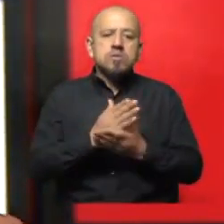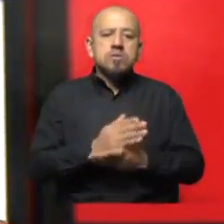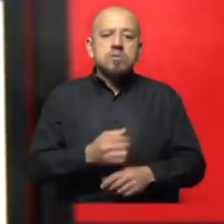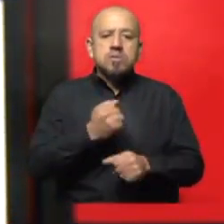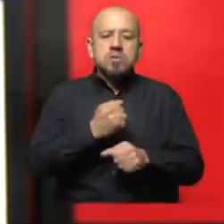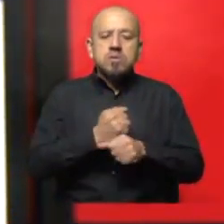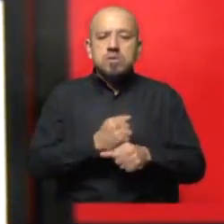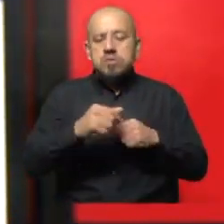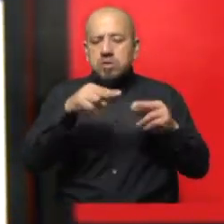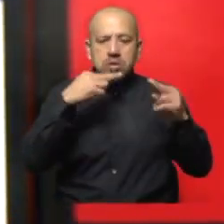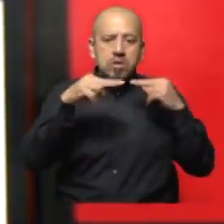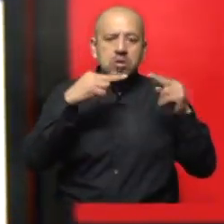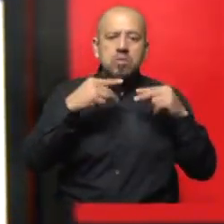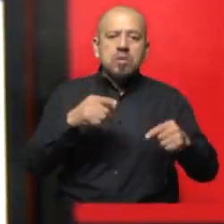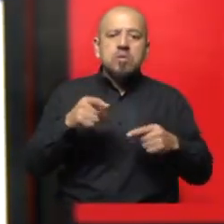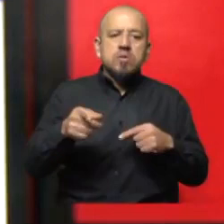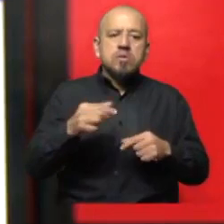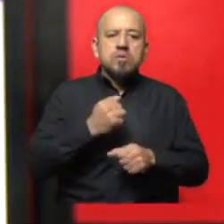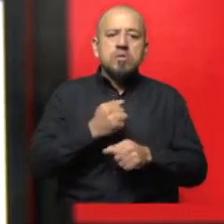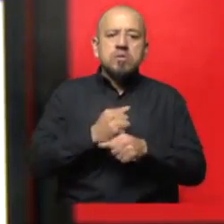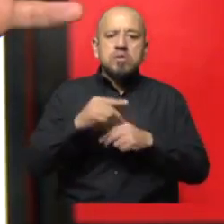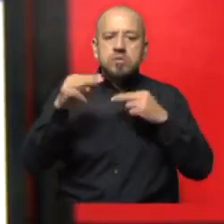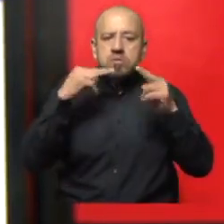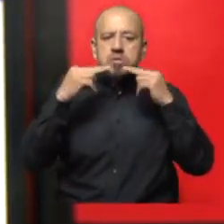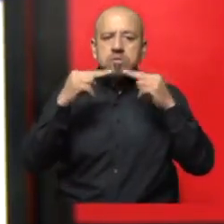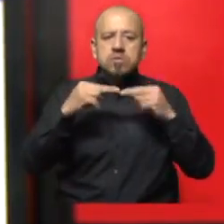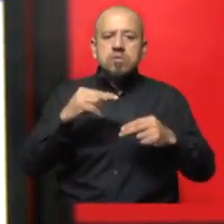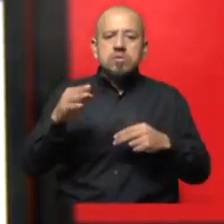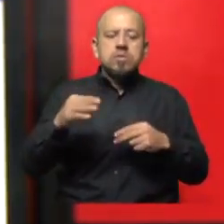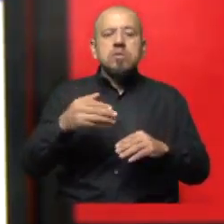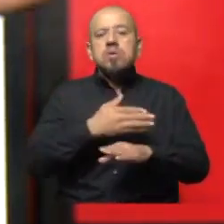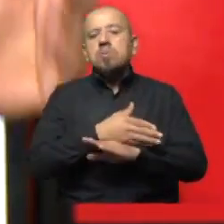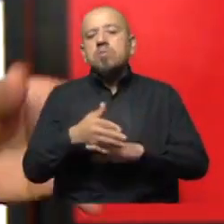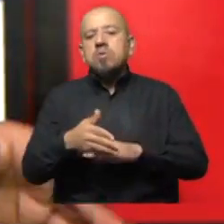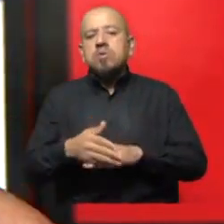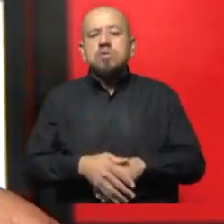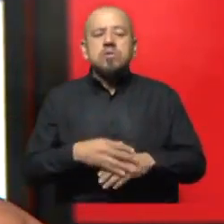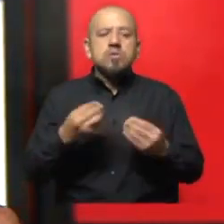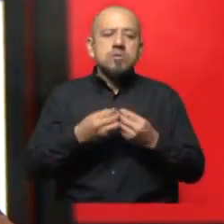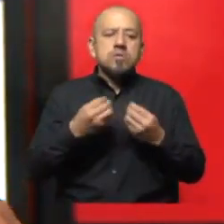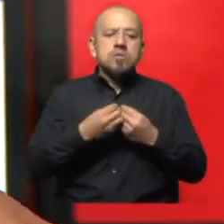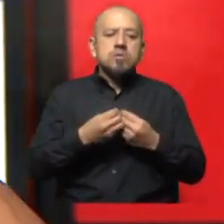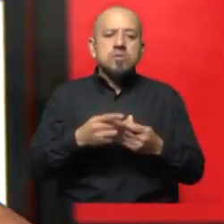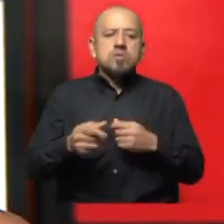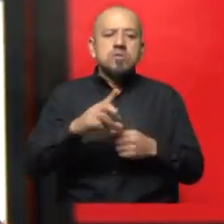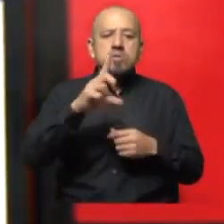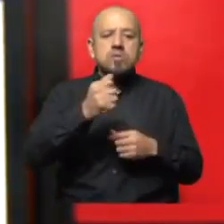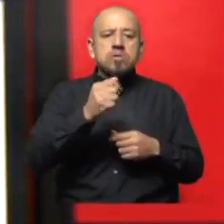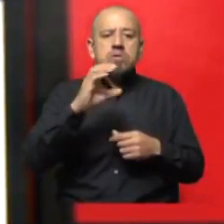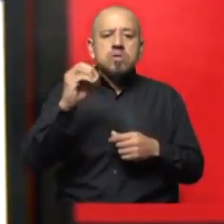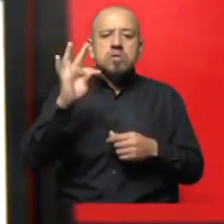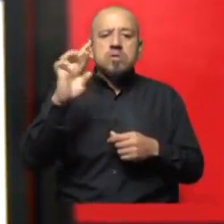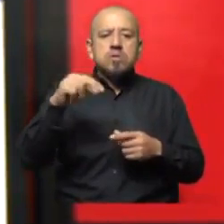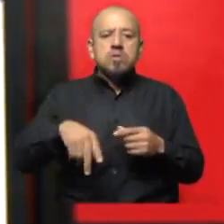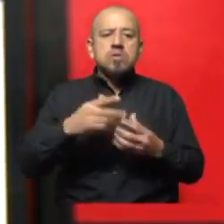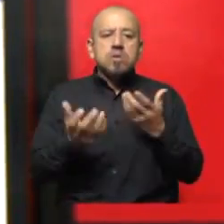laure un tiempo en un restaurant que llama bambú y después pasamos muchos años en mi vida en la parrillada en la otra entre la cocina